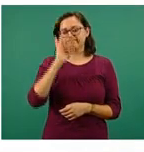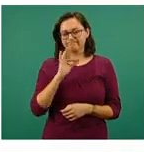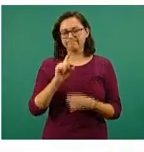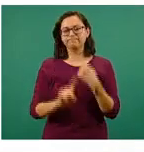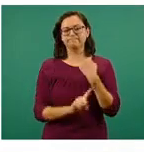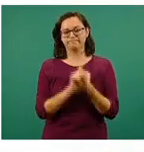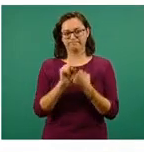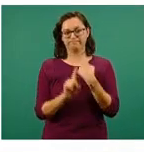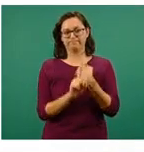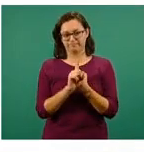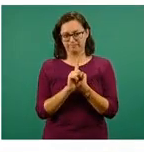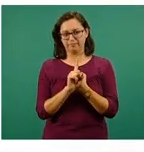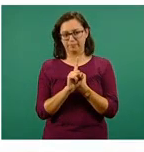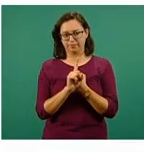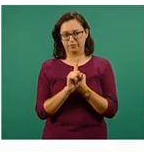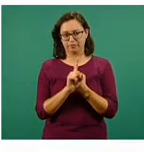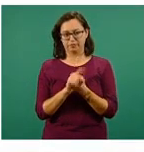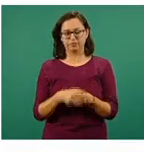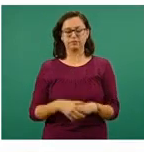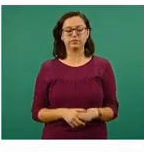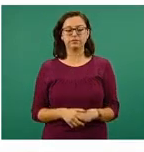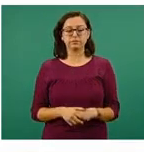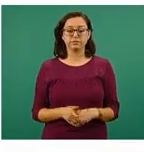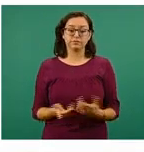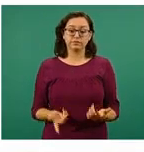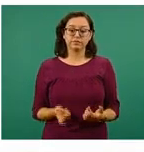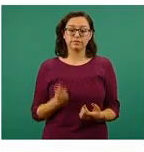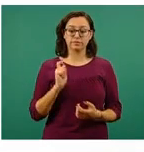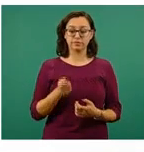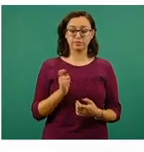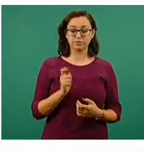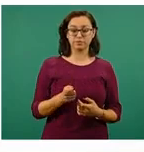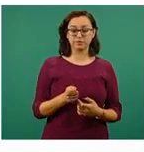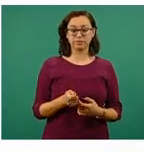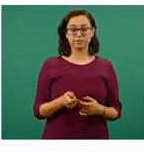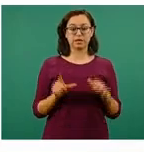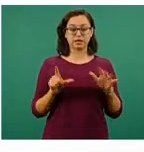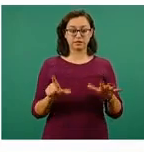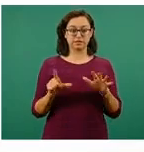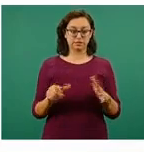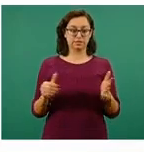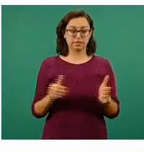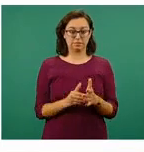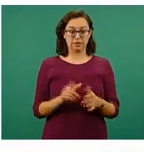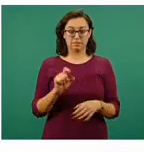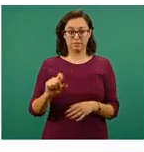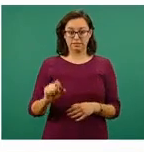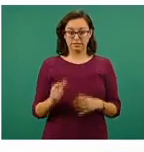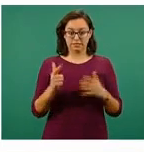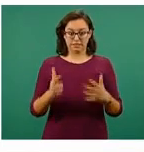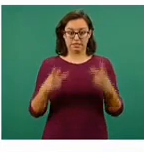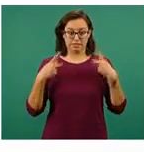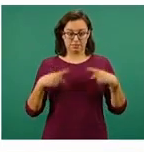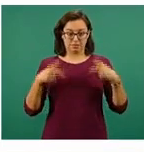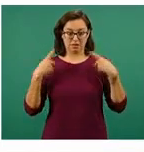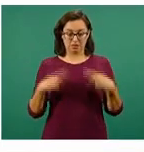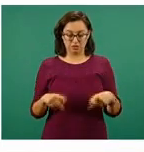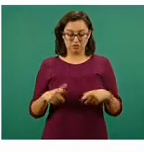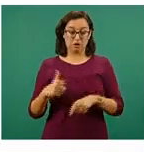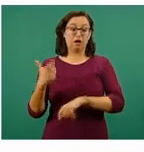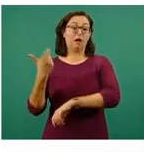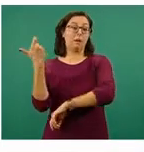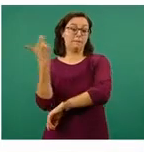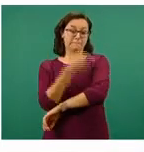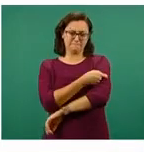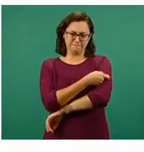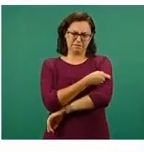aplicadas han representado un ESAVI. Esto significa 17,027 personas que han reportado que después de